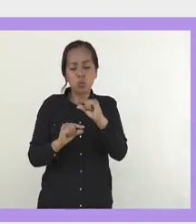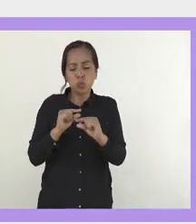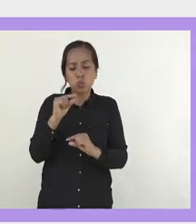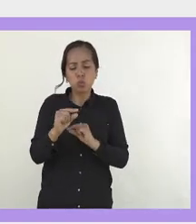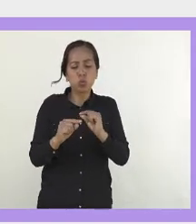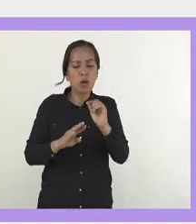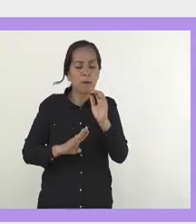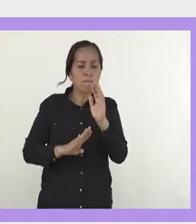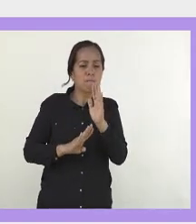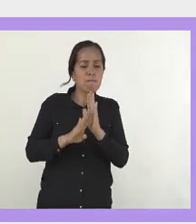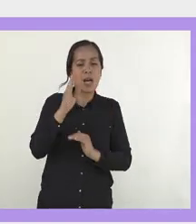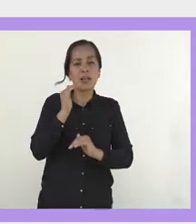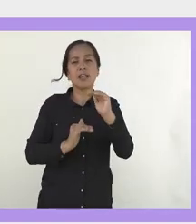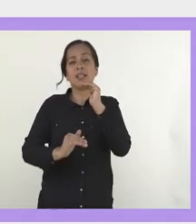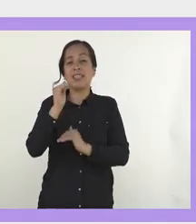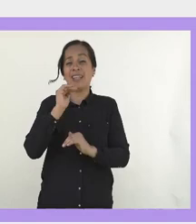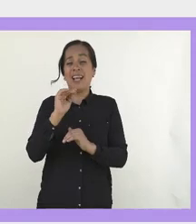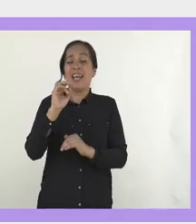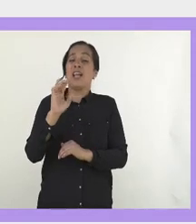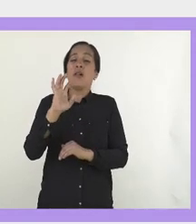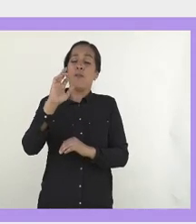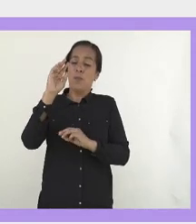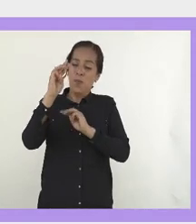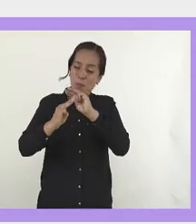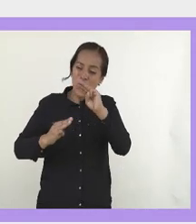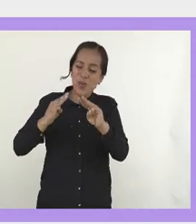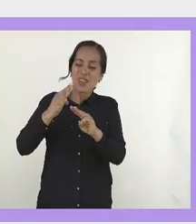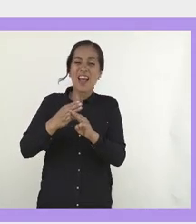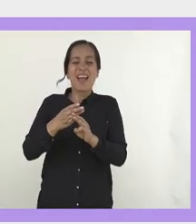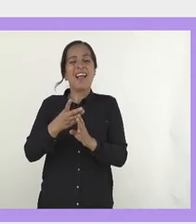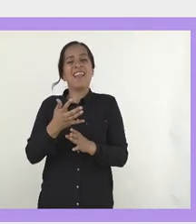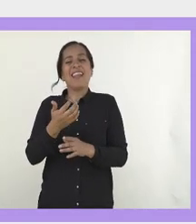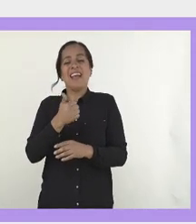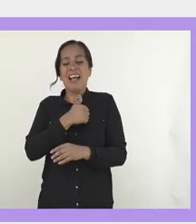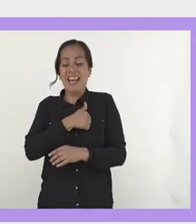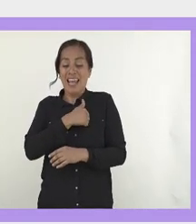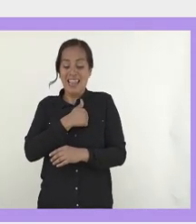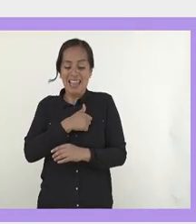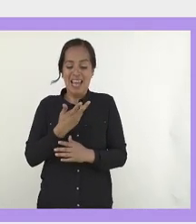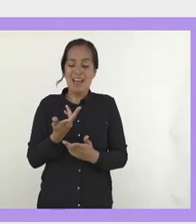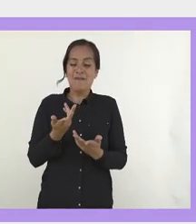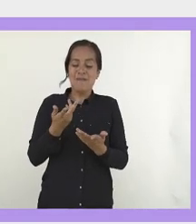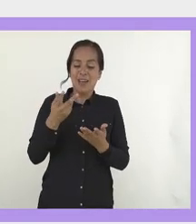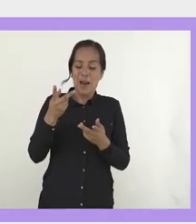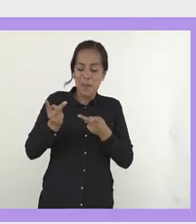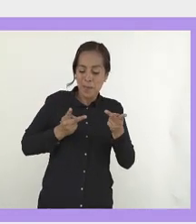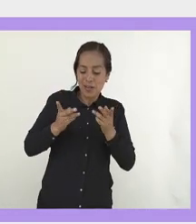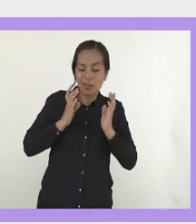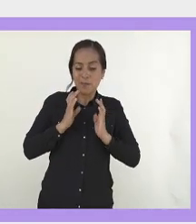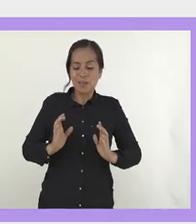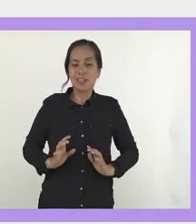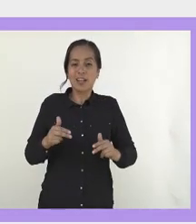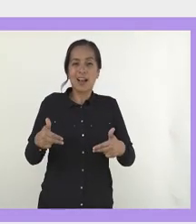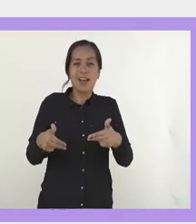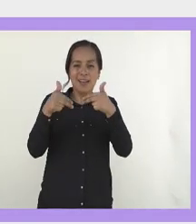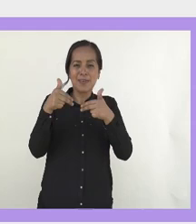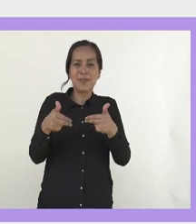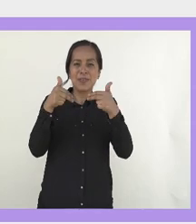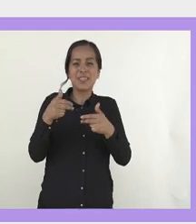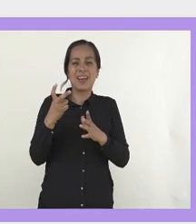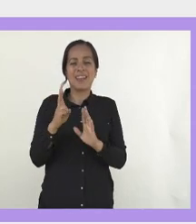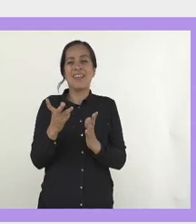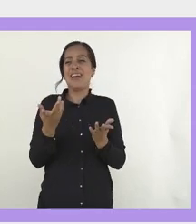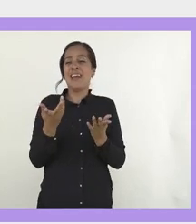de Canadá en 2015 la la táctica la técnica la preparación física el negocio en el que se está convirtiendo el